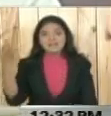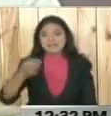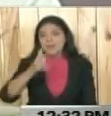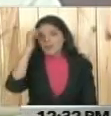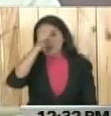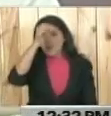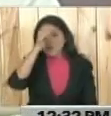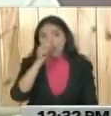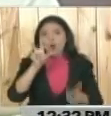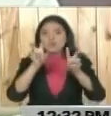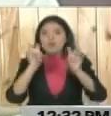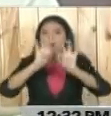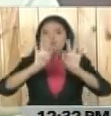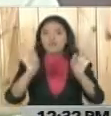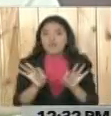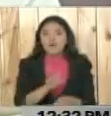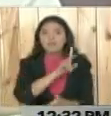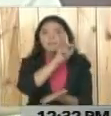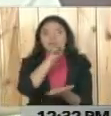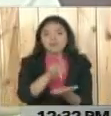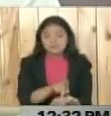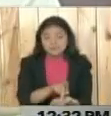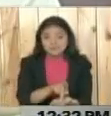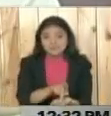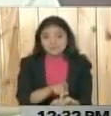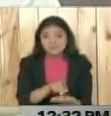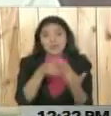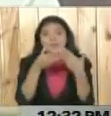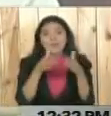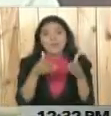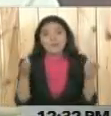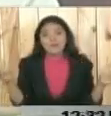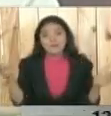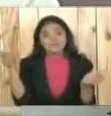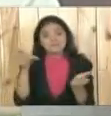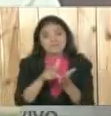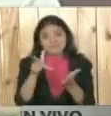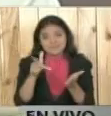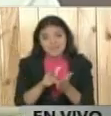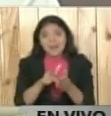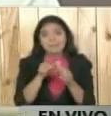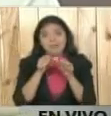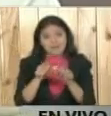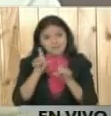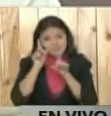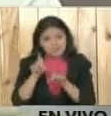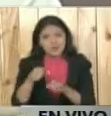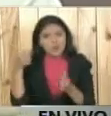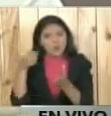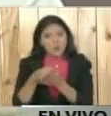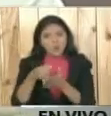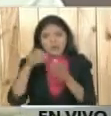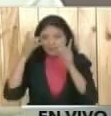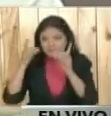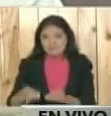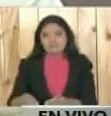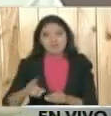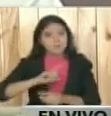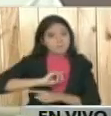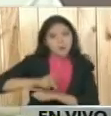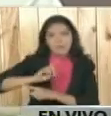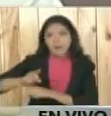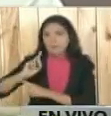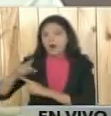con un nuevo formato participativo, popular, protagónico, para ser instrumento del golpe de timón, de